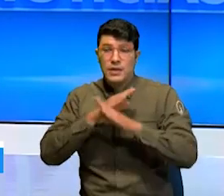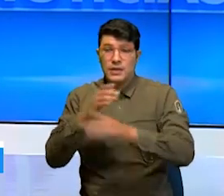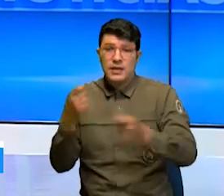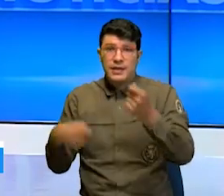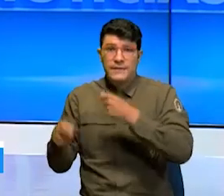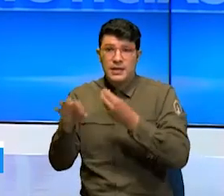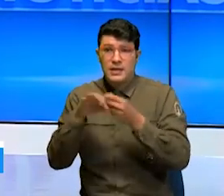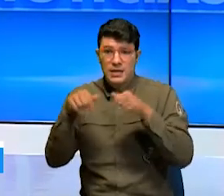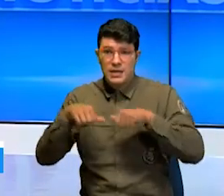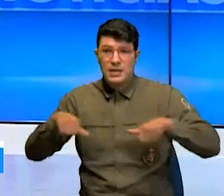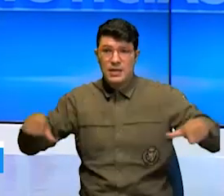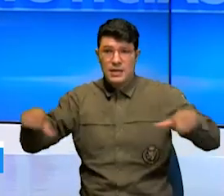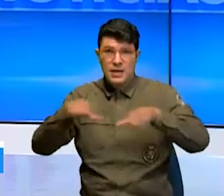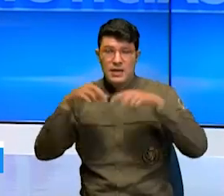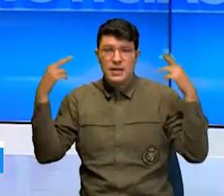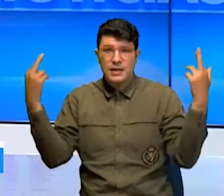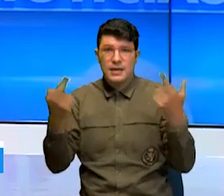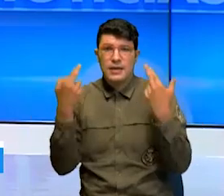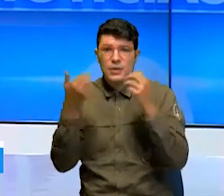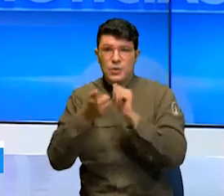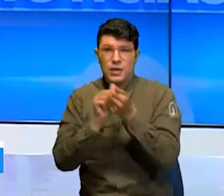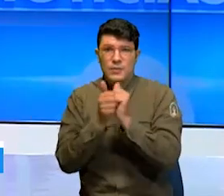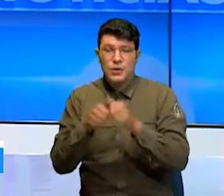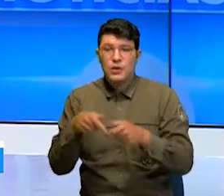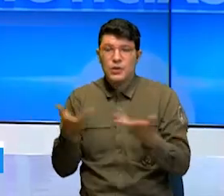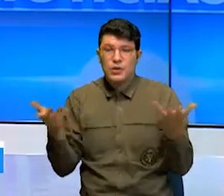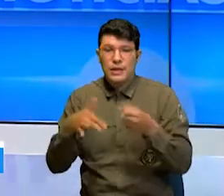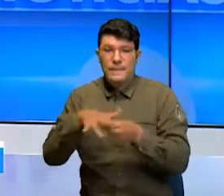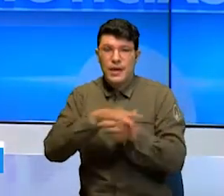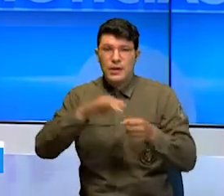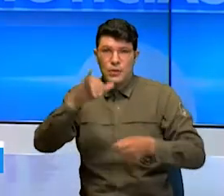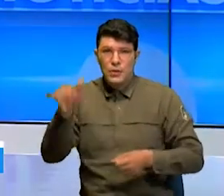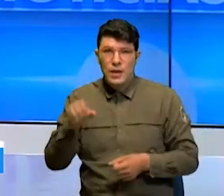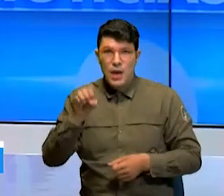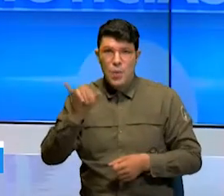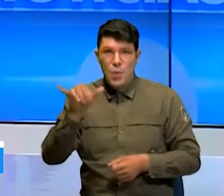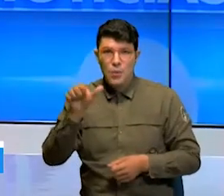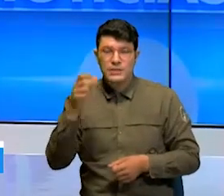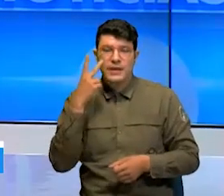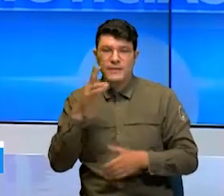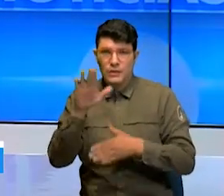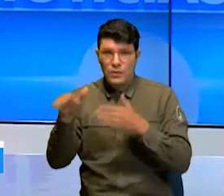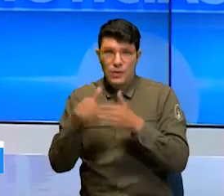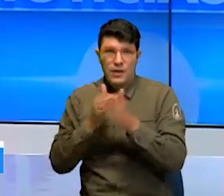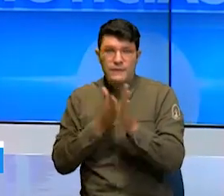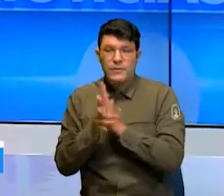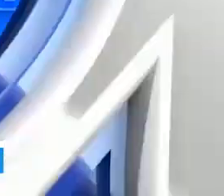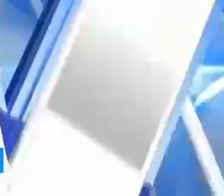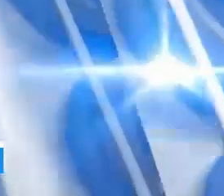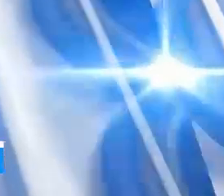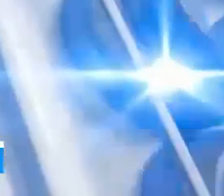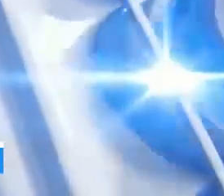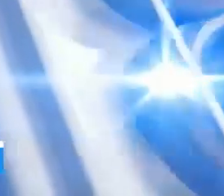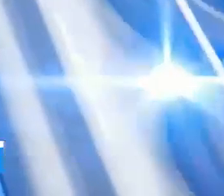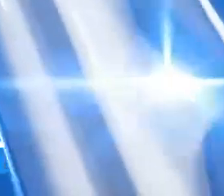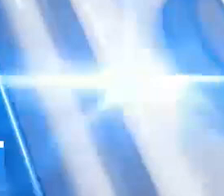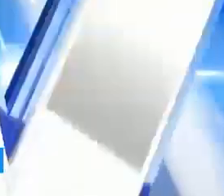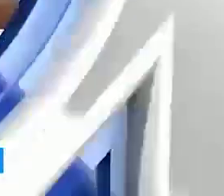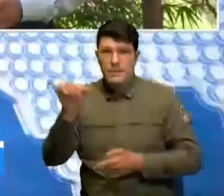en escenarios recreo deportivos en el barrio la joya eduard pinilla nos amplía esta información buenas tardes